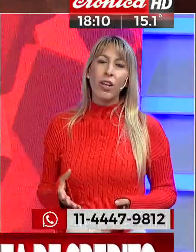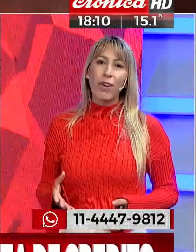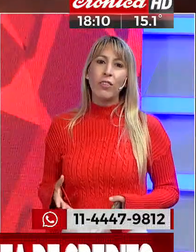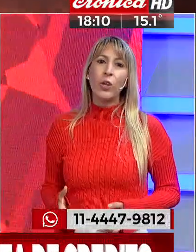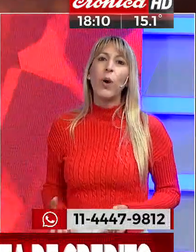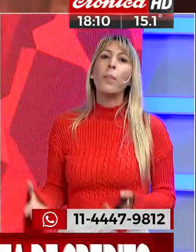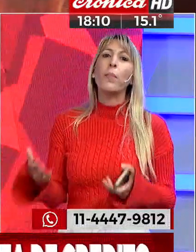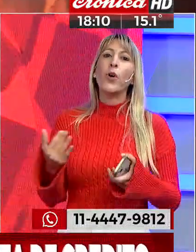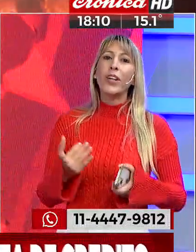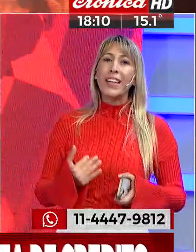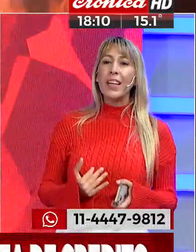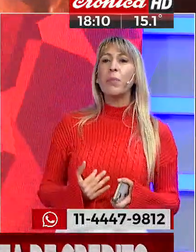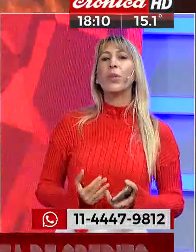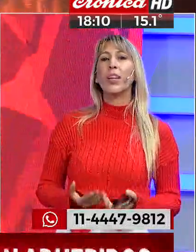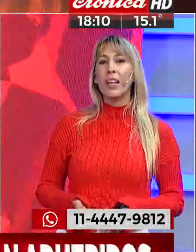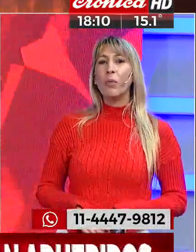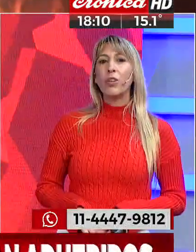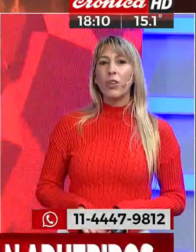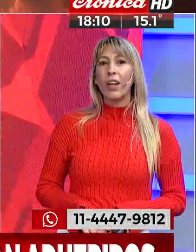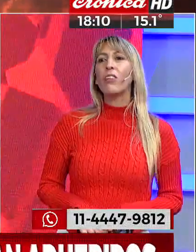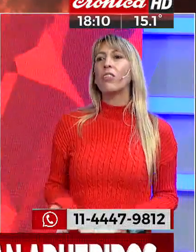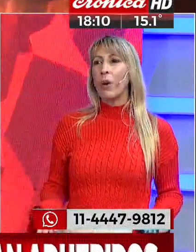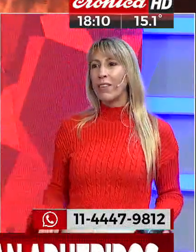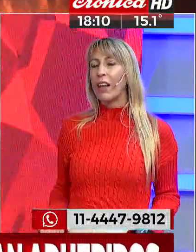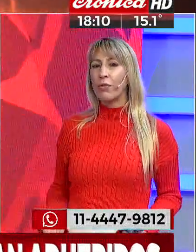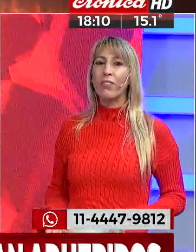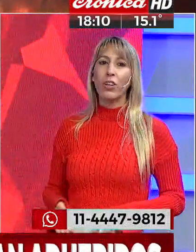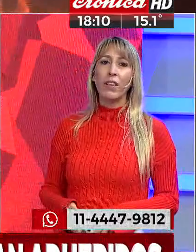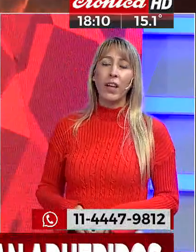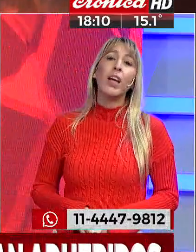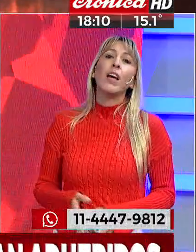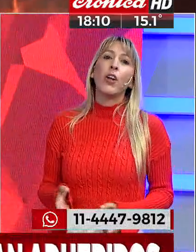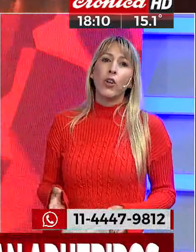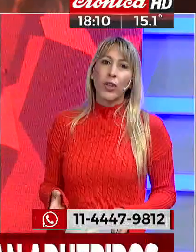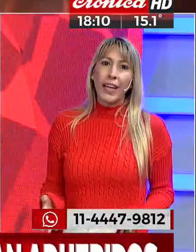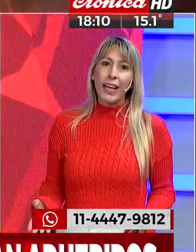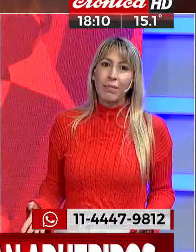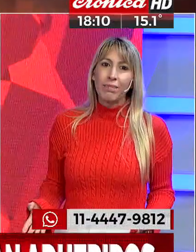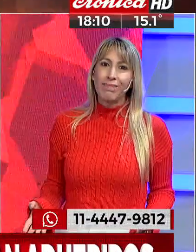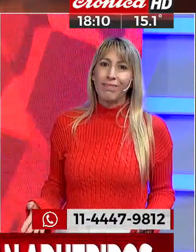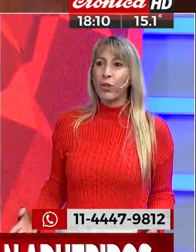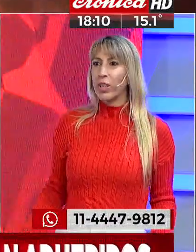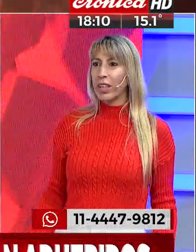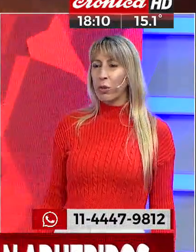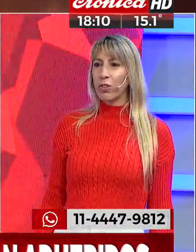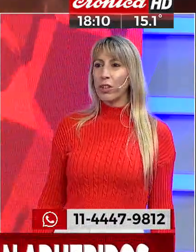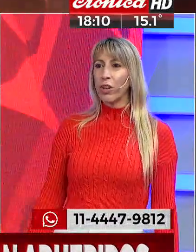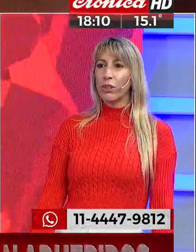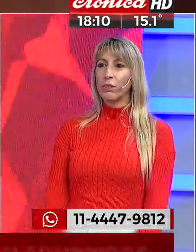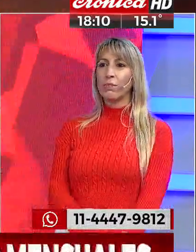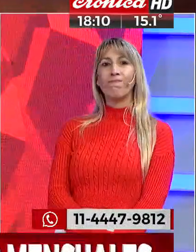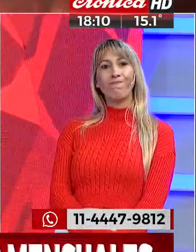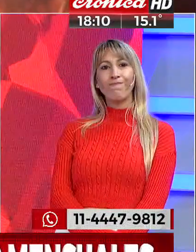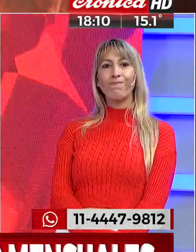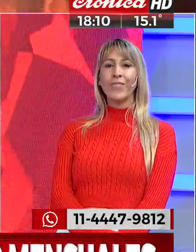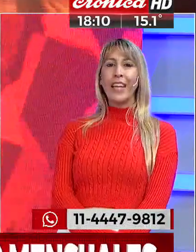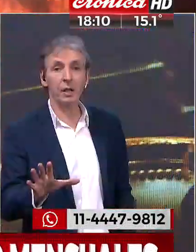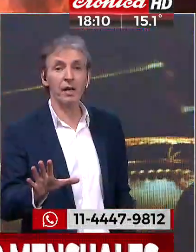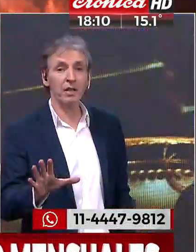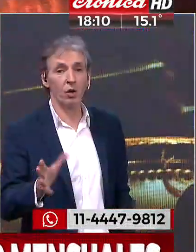parecido a la inflación igual por qué Porque el aumento de los salarios se basa en la inflación Así que rondará en un 30% alrededor de un